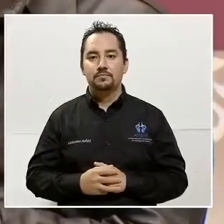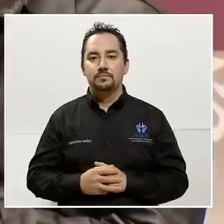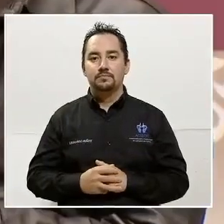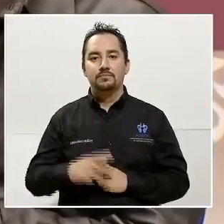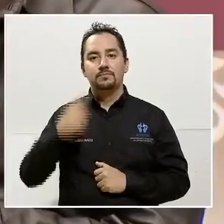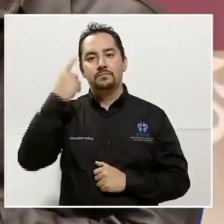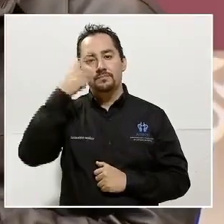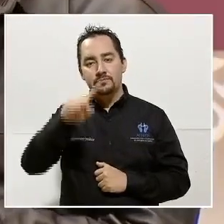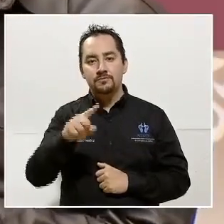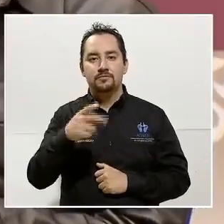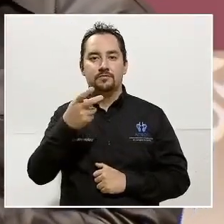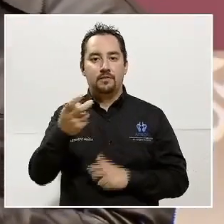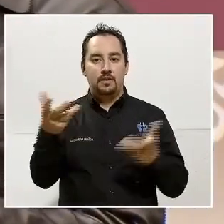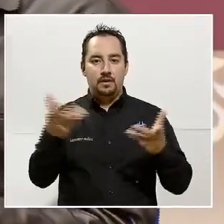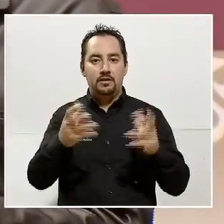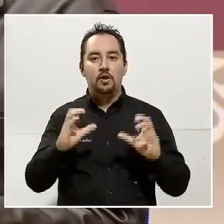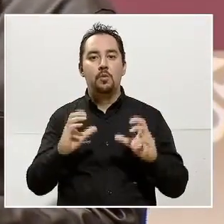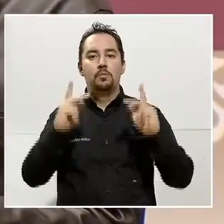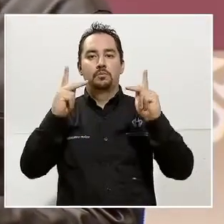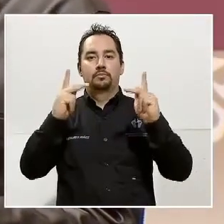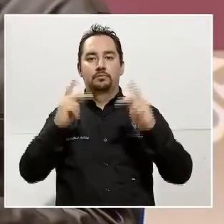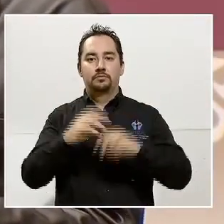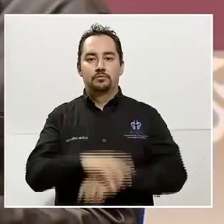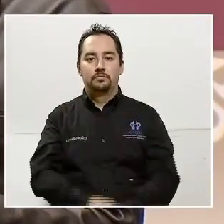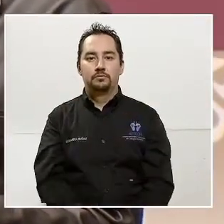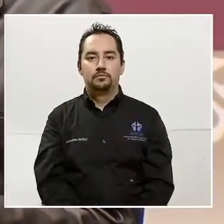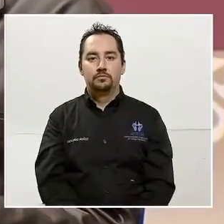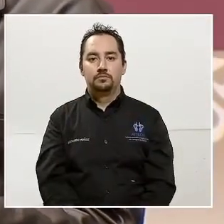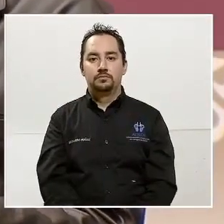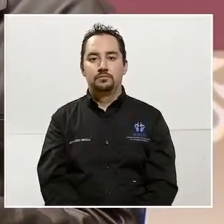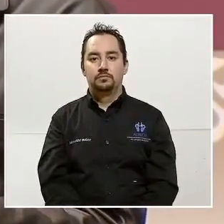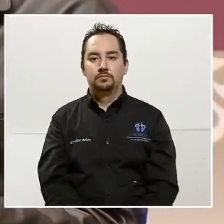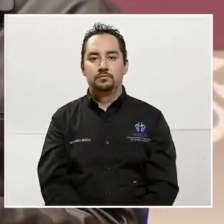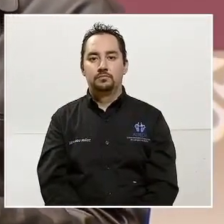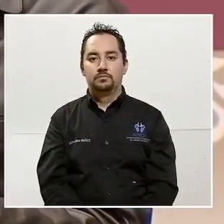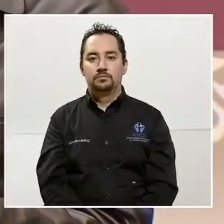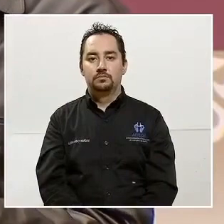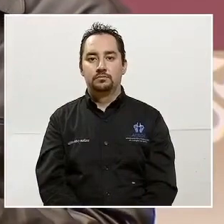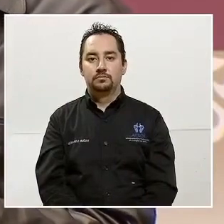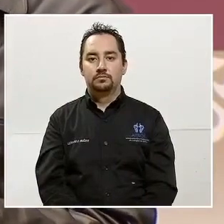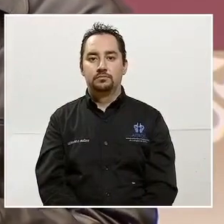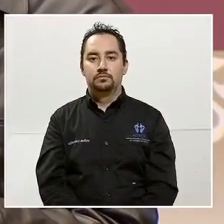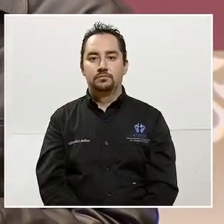para hacer el compromiso de